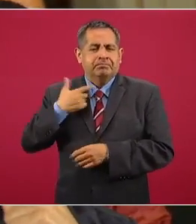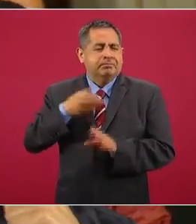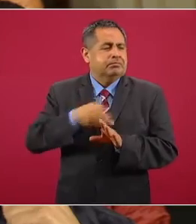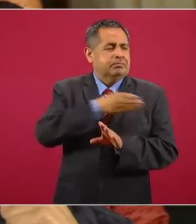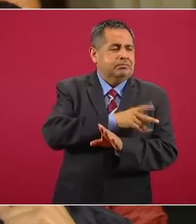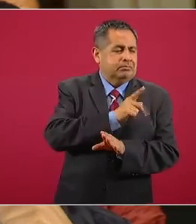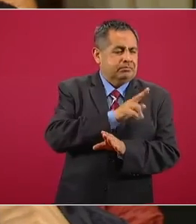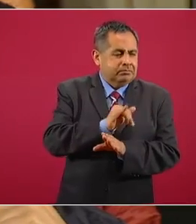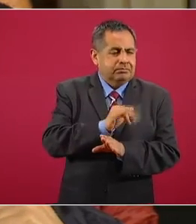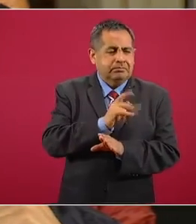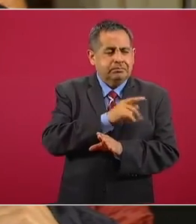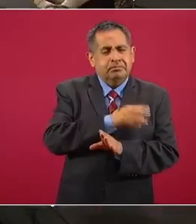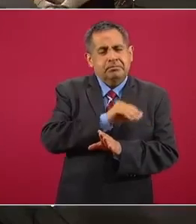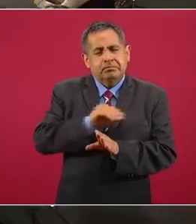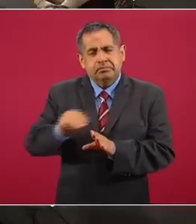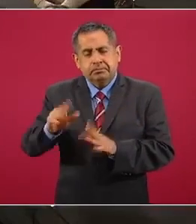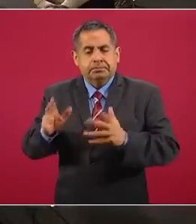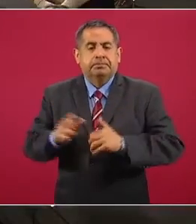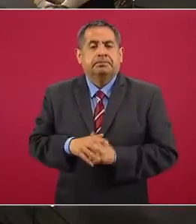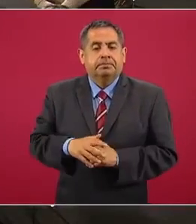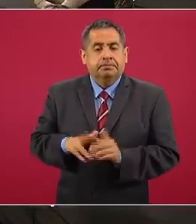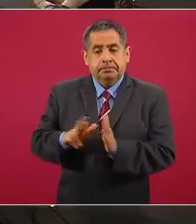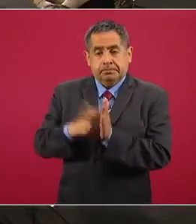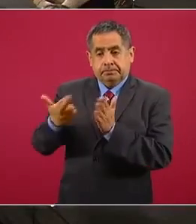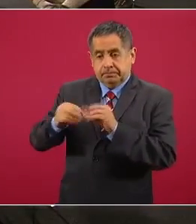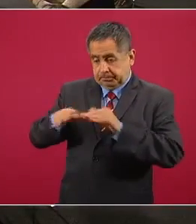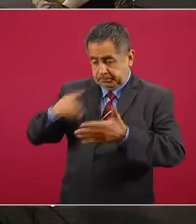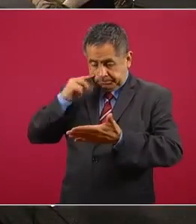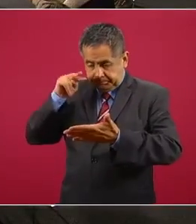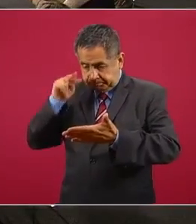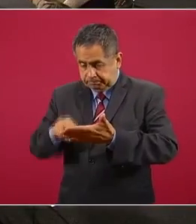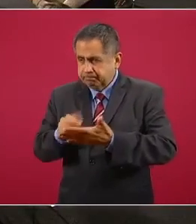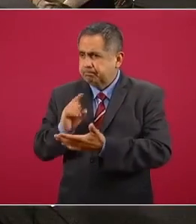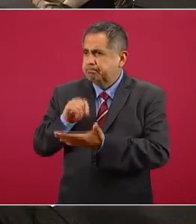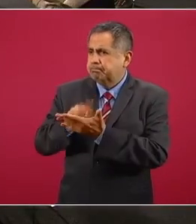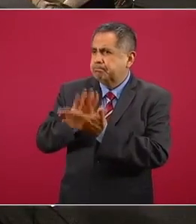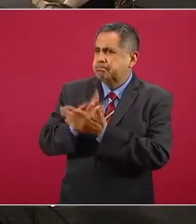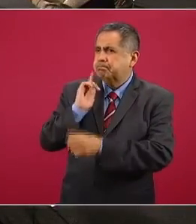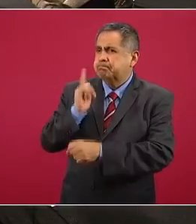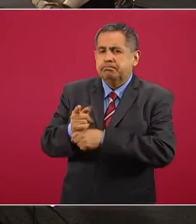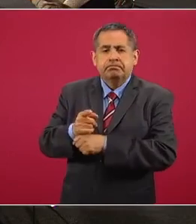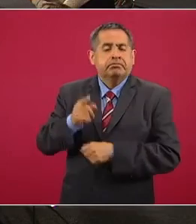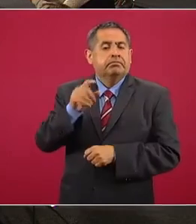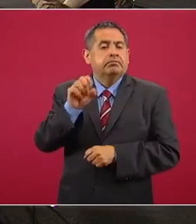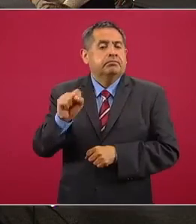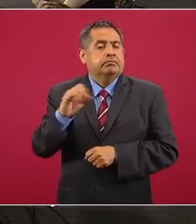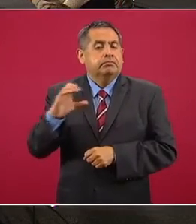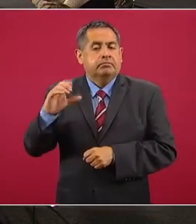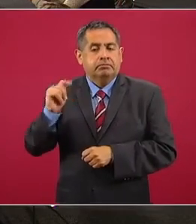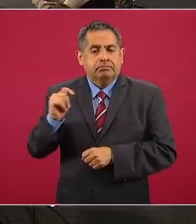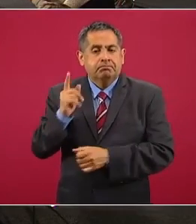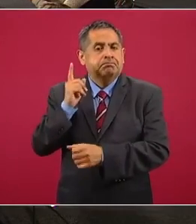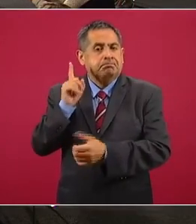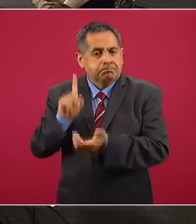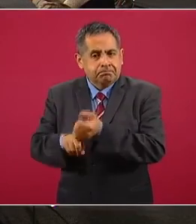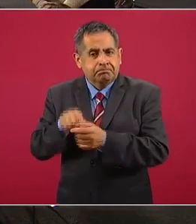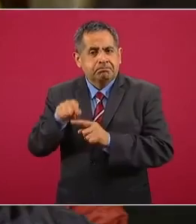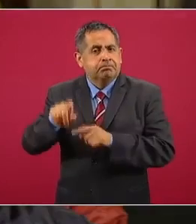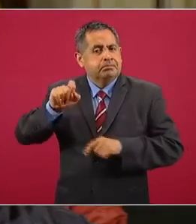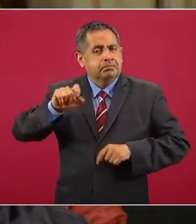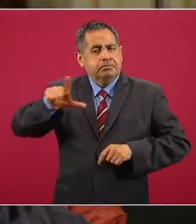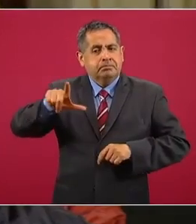y panistas. En la revista Contralínea documentamos ahora el caso de la Secretaría de Comunicaciones y Transportes, donde